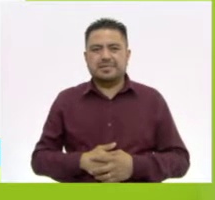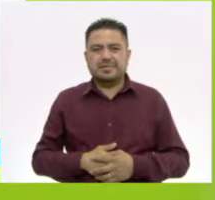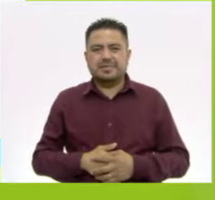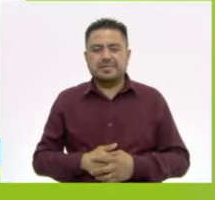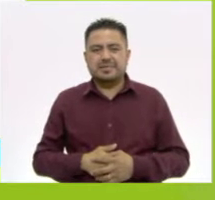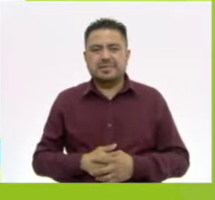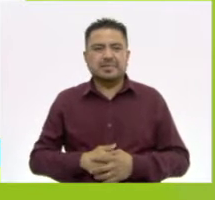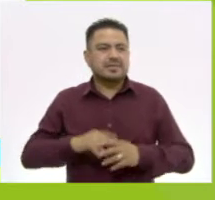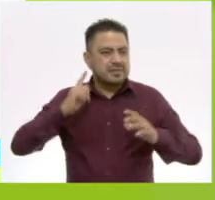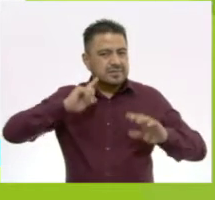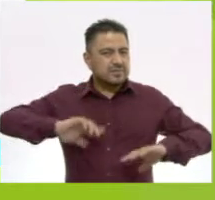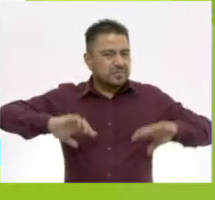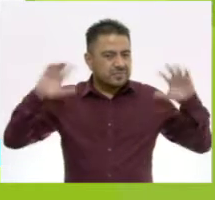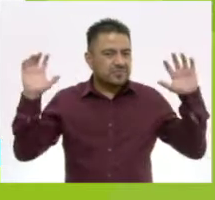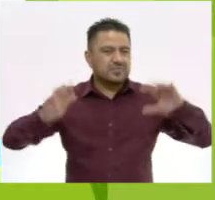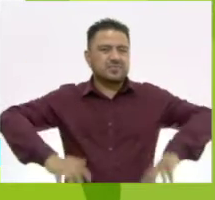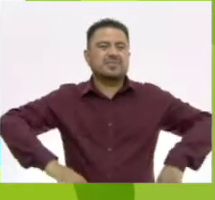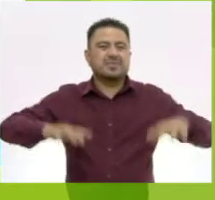lluvia